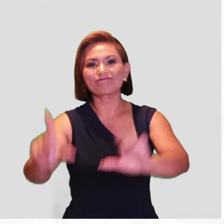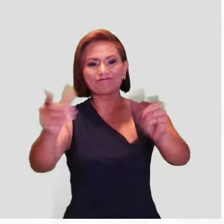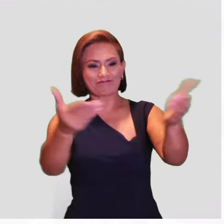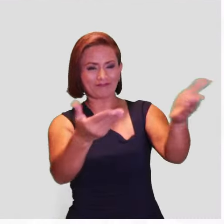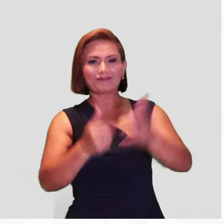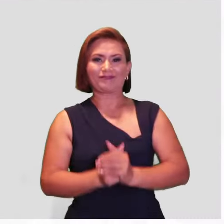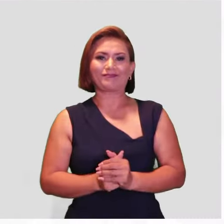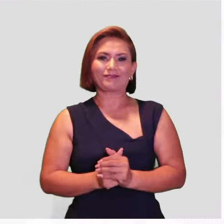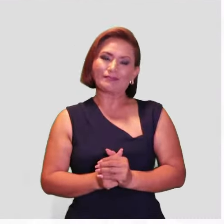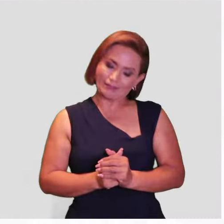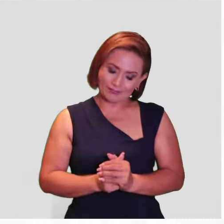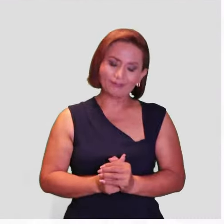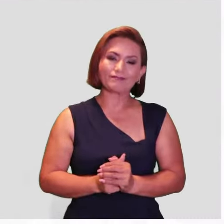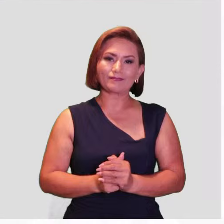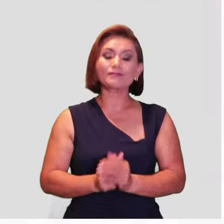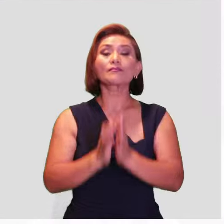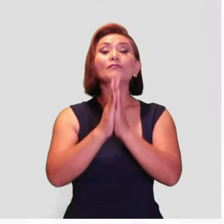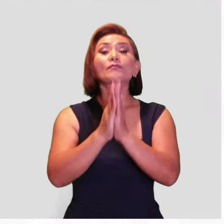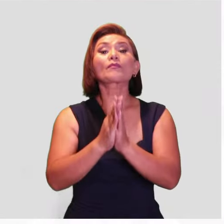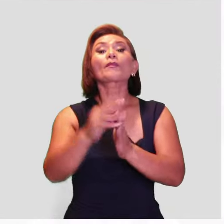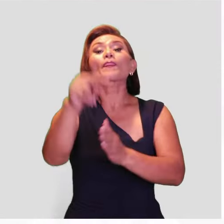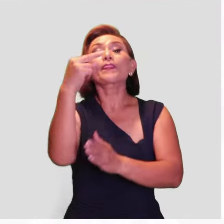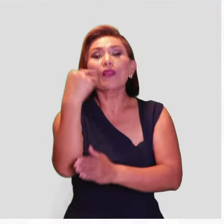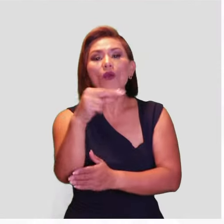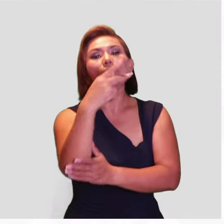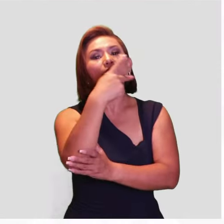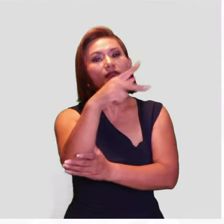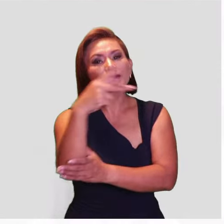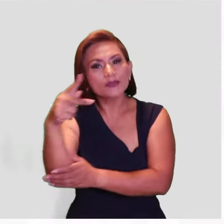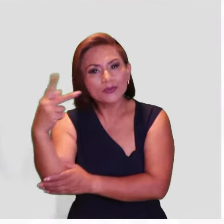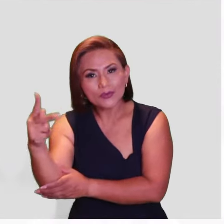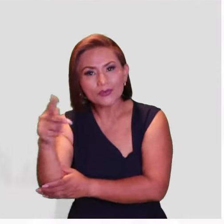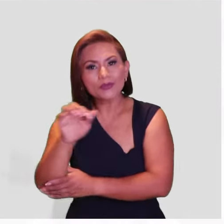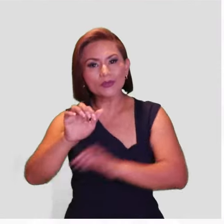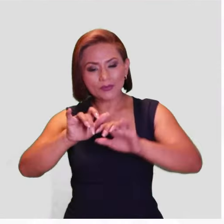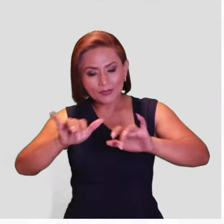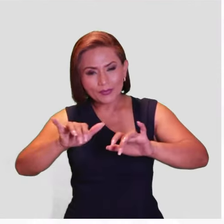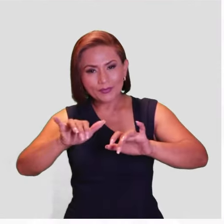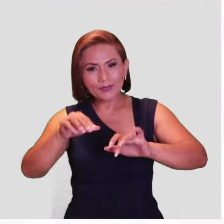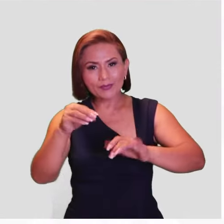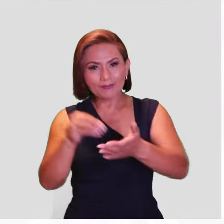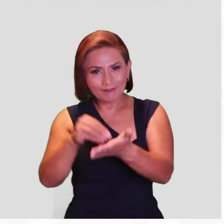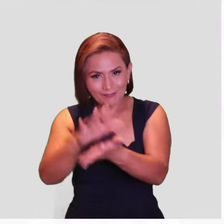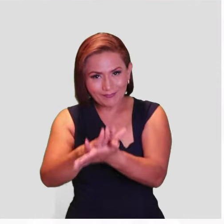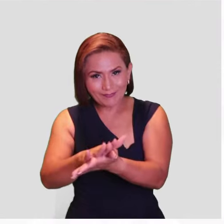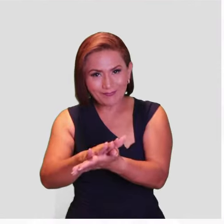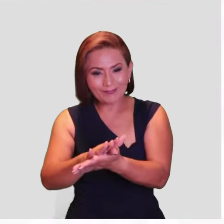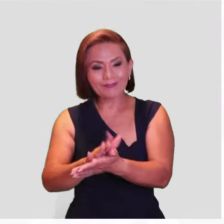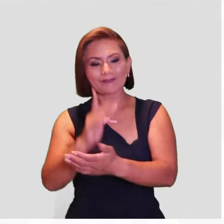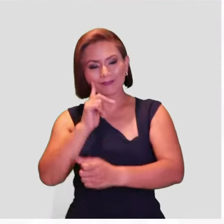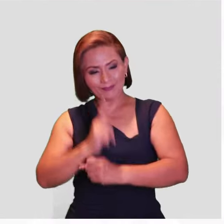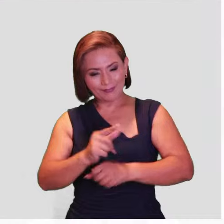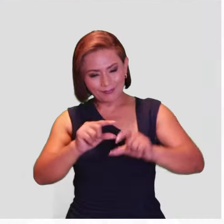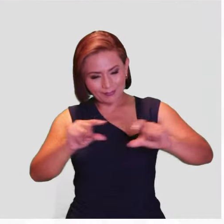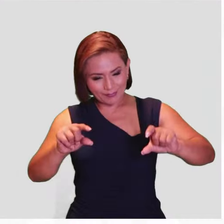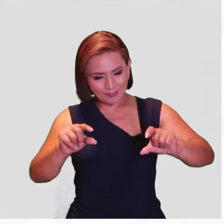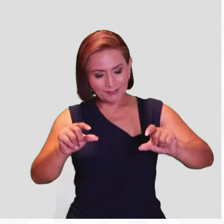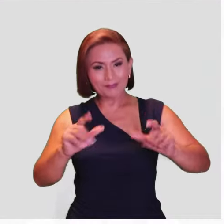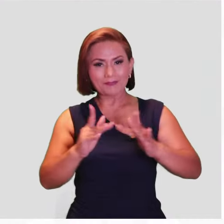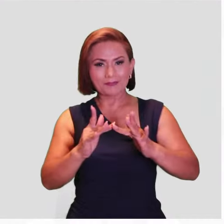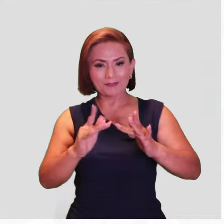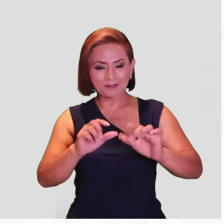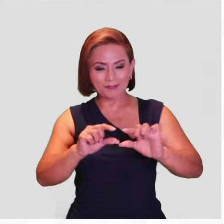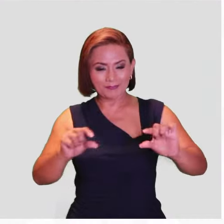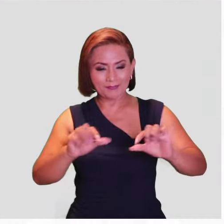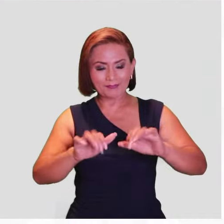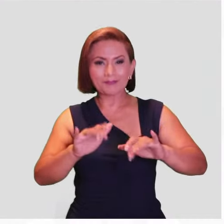la voz y para hacerlo tienen que escribir su nombre. De esta forma, nosotros pues ya les cedemos el uso de la voz